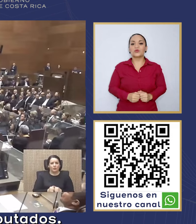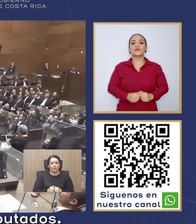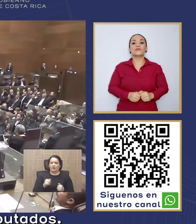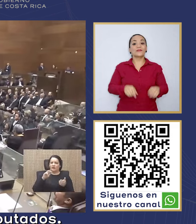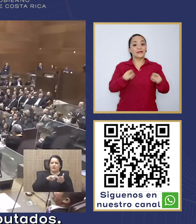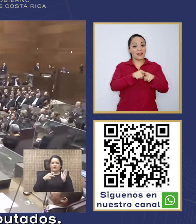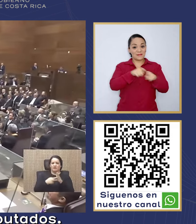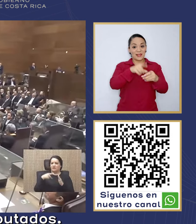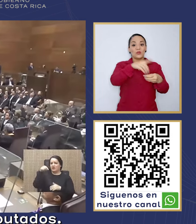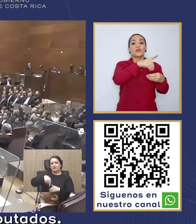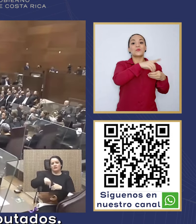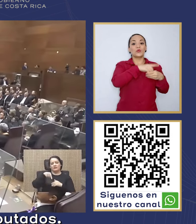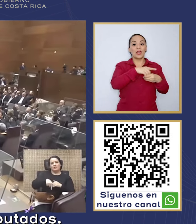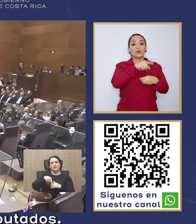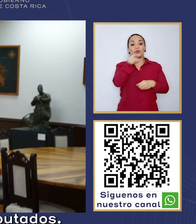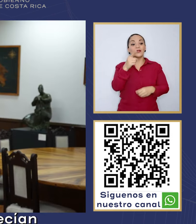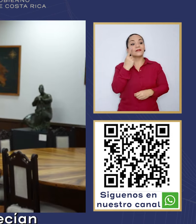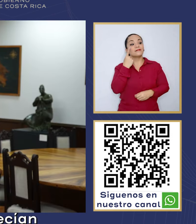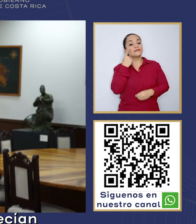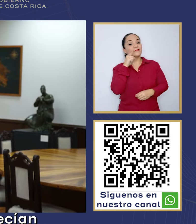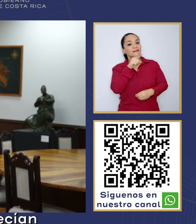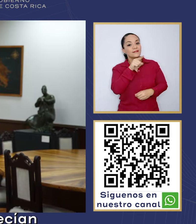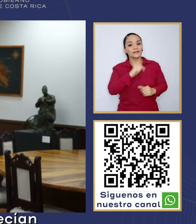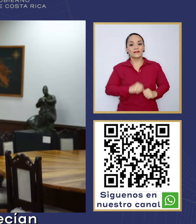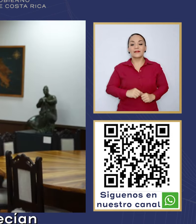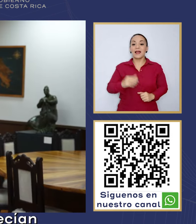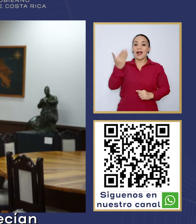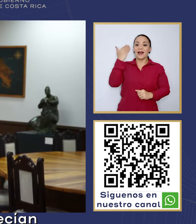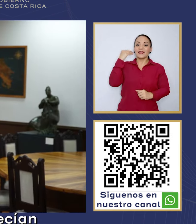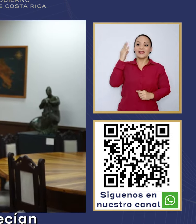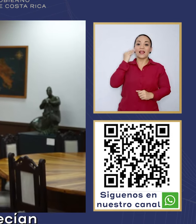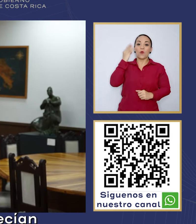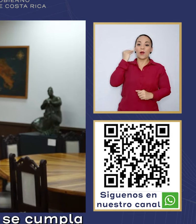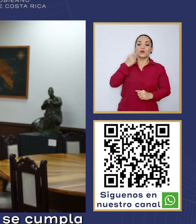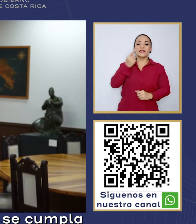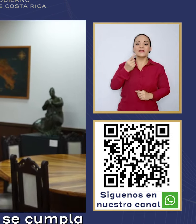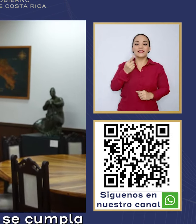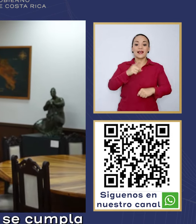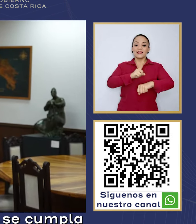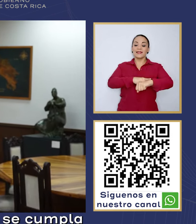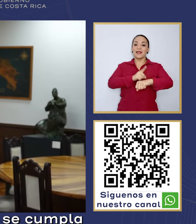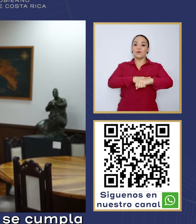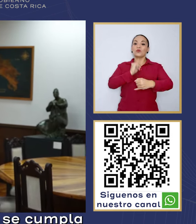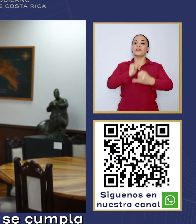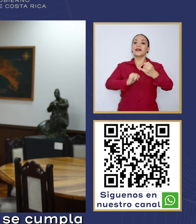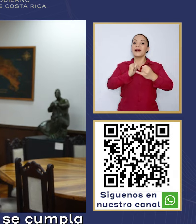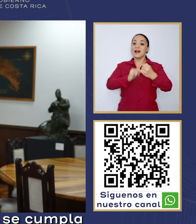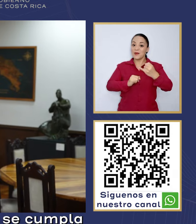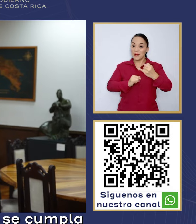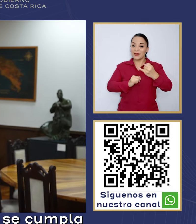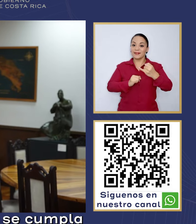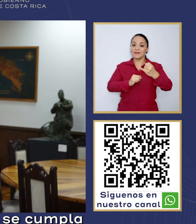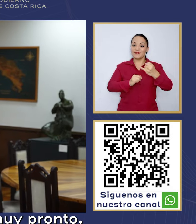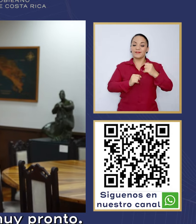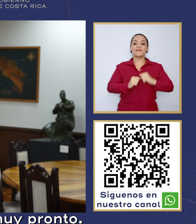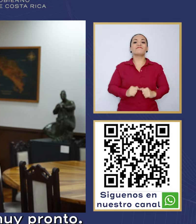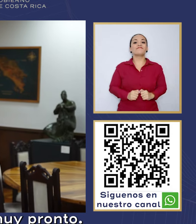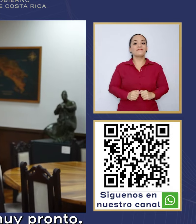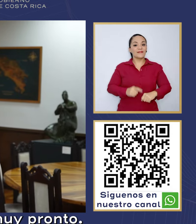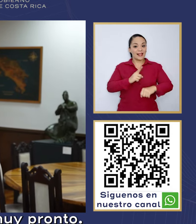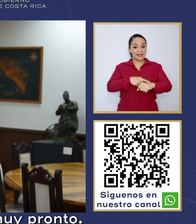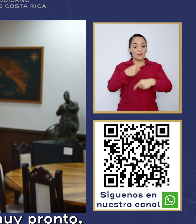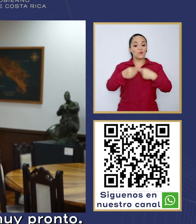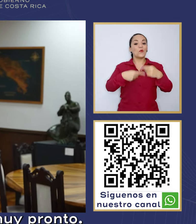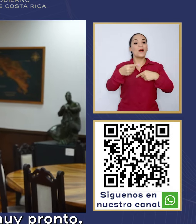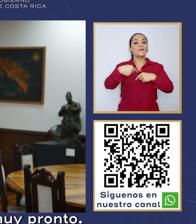incluyendo a los diputados. Los abuelos decían, no hay plazo que no se cumpla y este